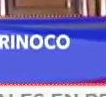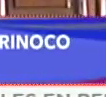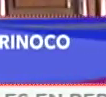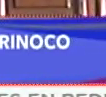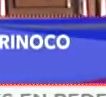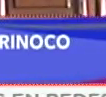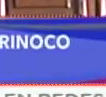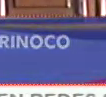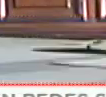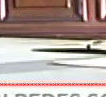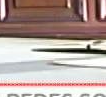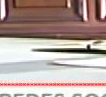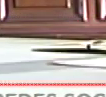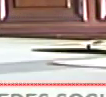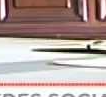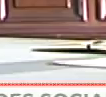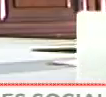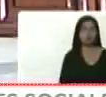en ustedes, juventud.